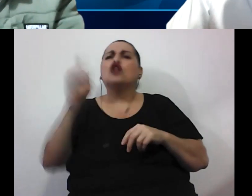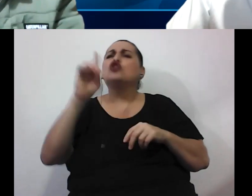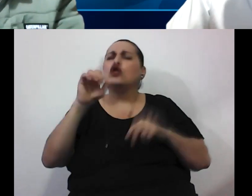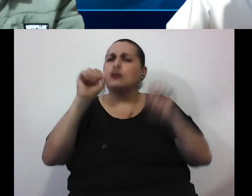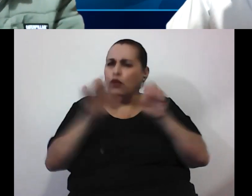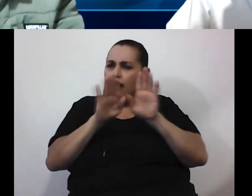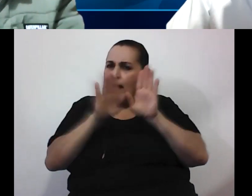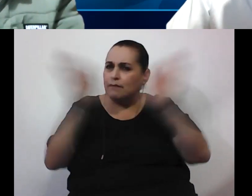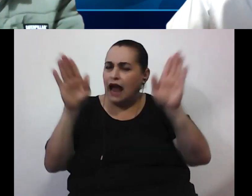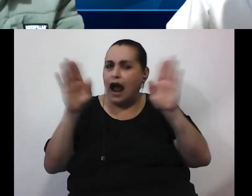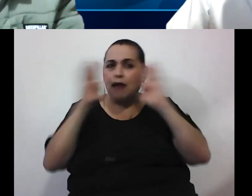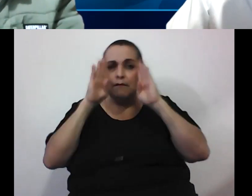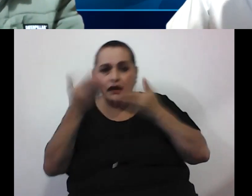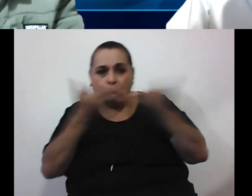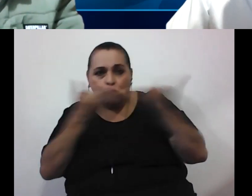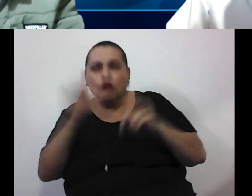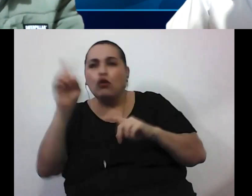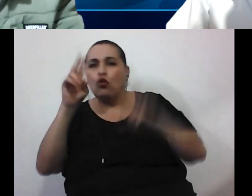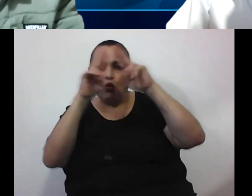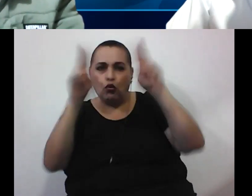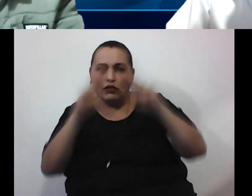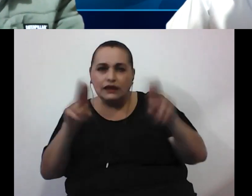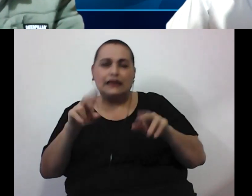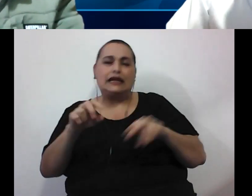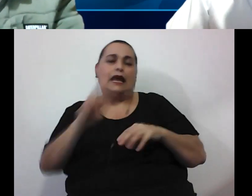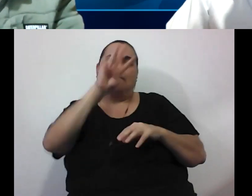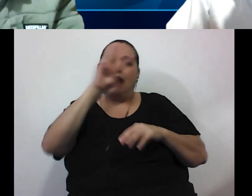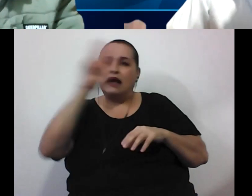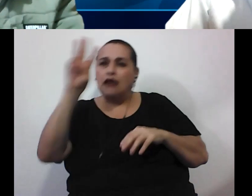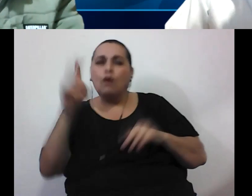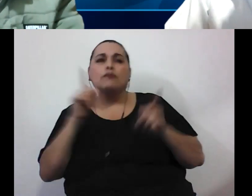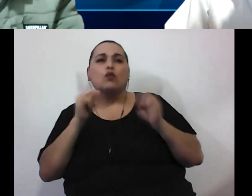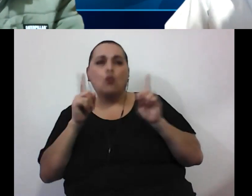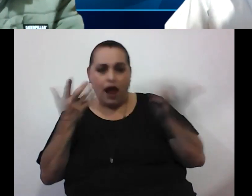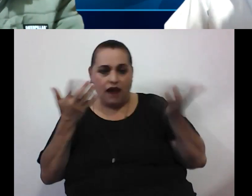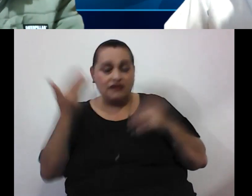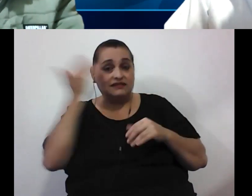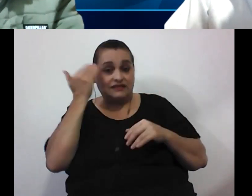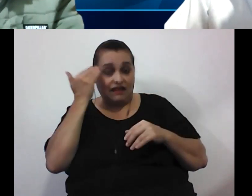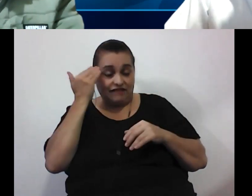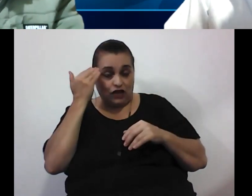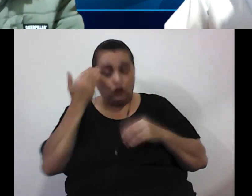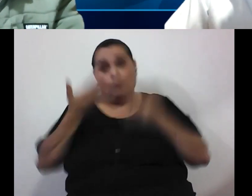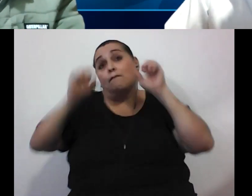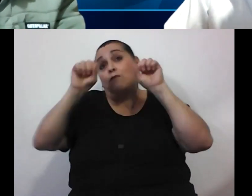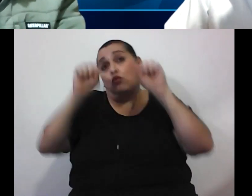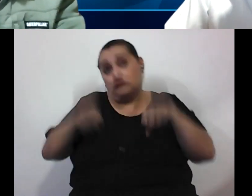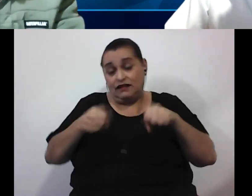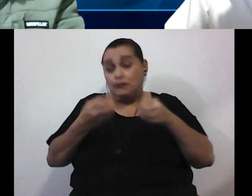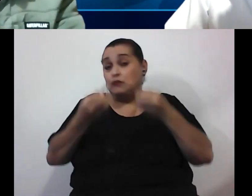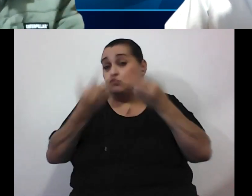alguna plataforma, si hay alguna página web. Sabiendo que probablemente mucho de esto